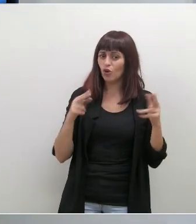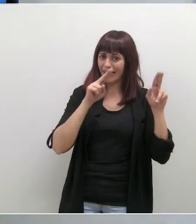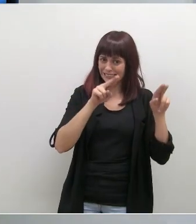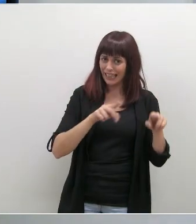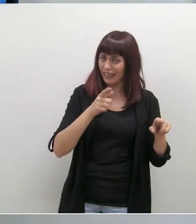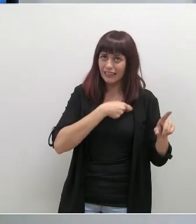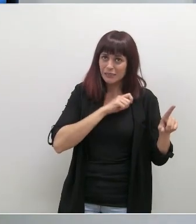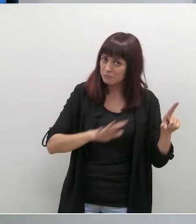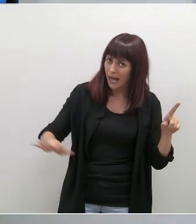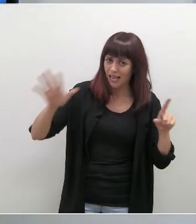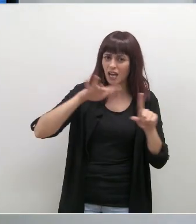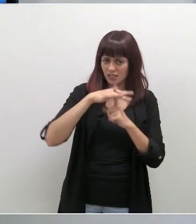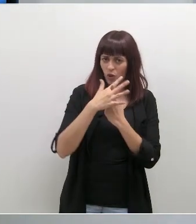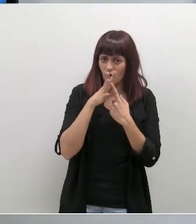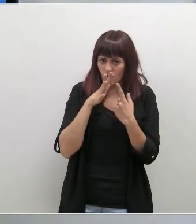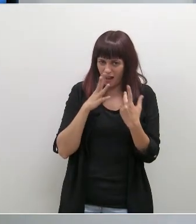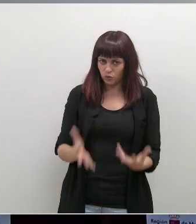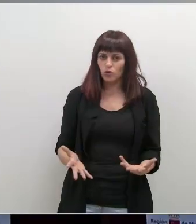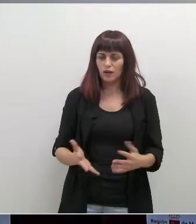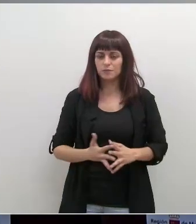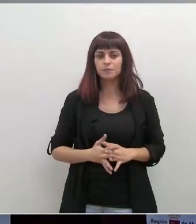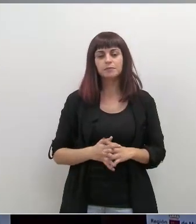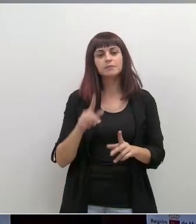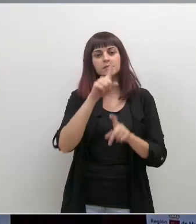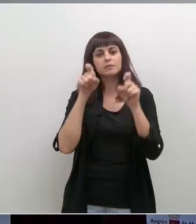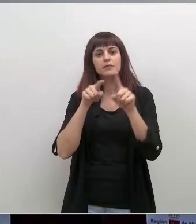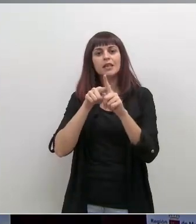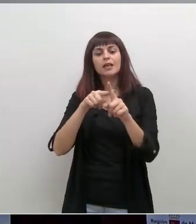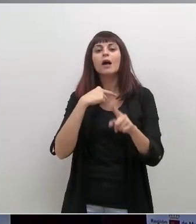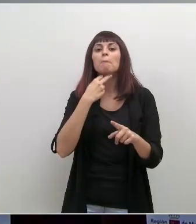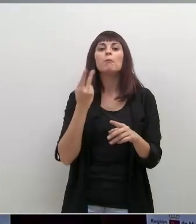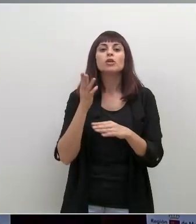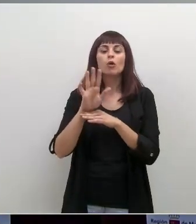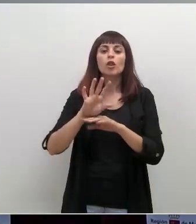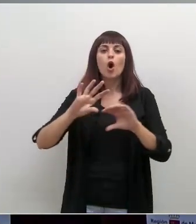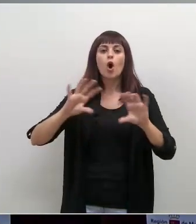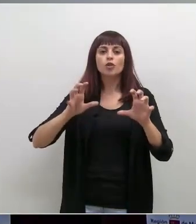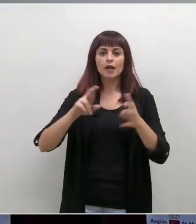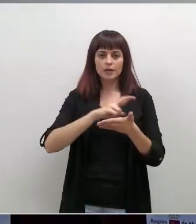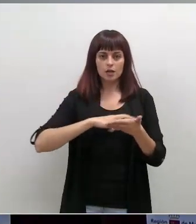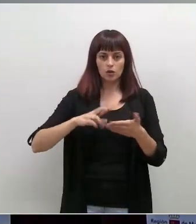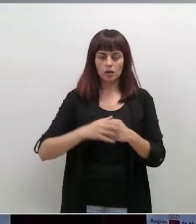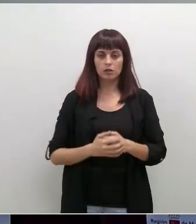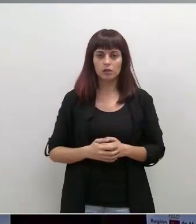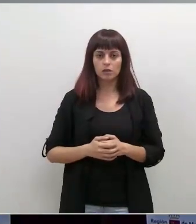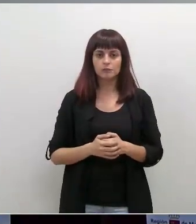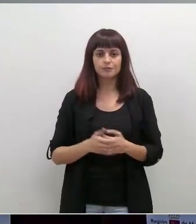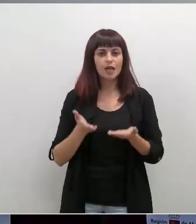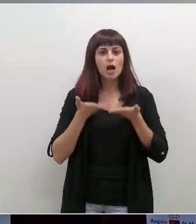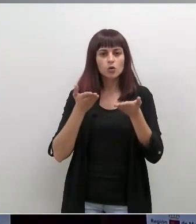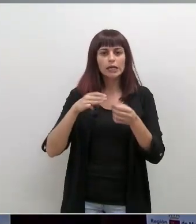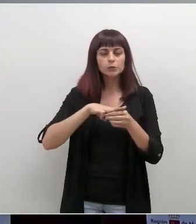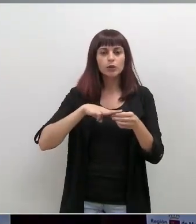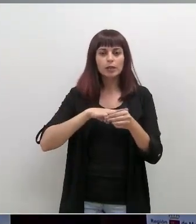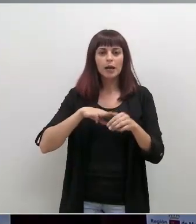de toda España, que es una situación de una pandemia mundial, ¿no? Pregunta para la portavoz de Onda Regional. ¿Cuándo van a habilitar las ayudas municipales a